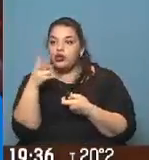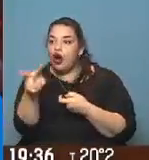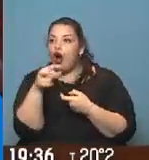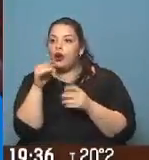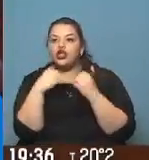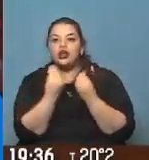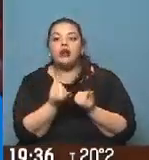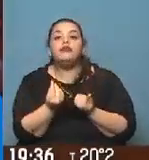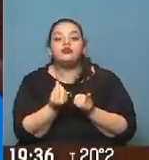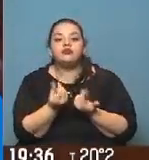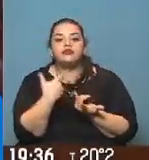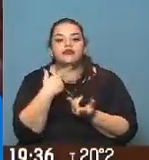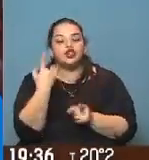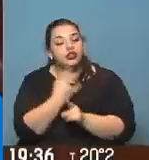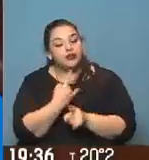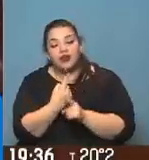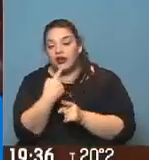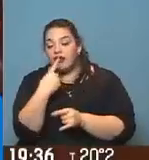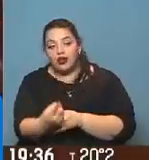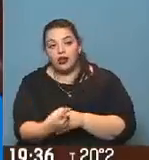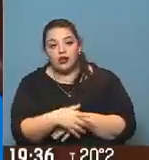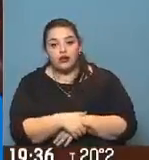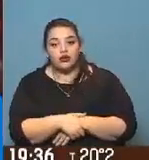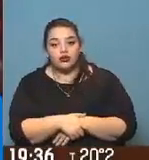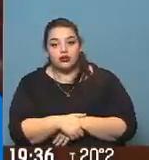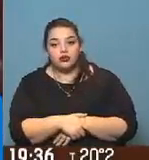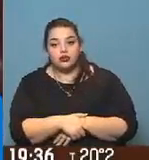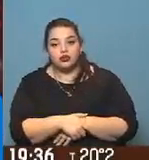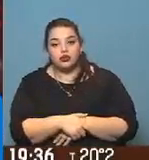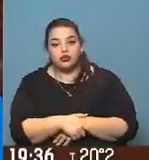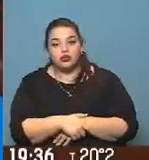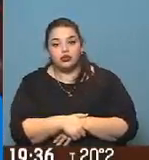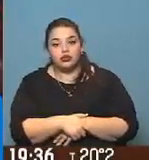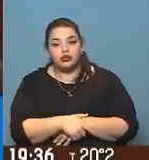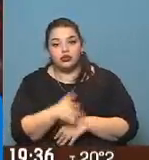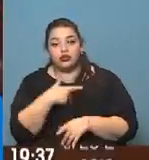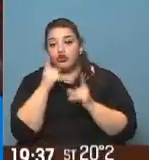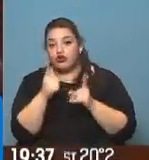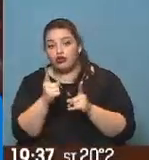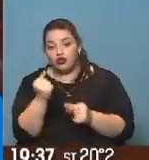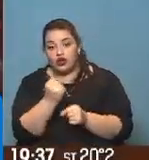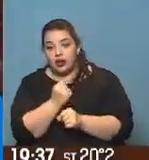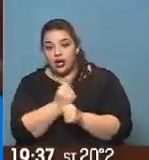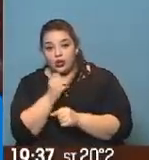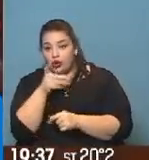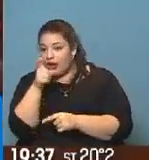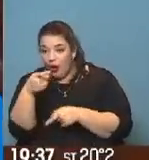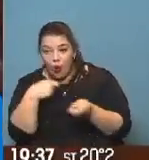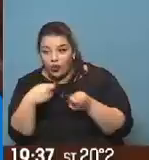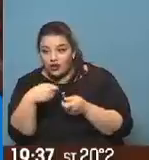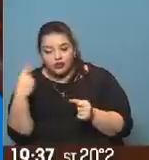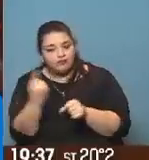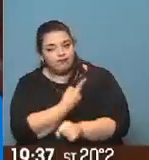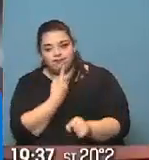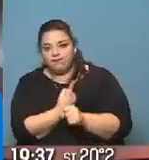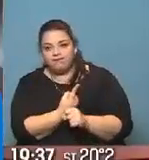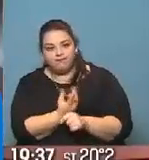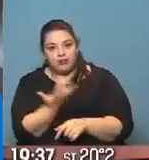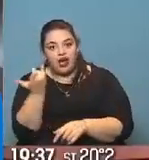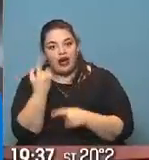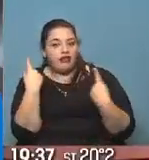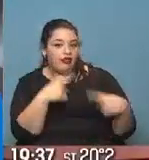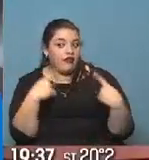respuesta a lo que yo les digo a todos los clientes es: sigo trabajando, porque con eso no me alcanza. Esto realmente hay una diferencia